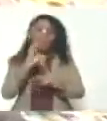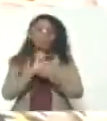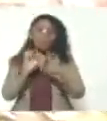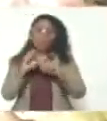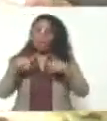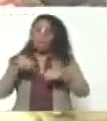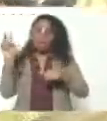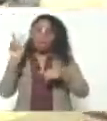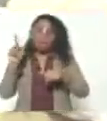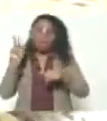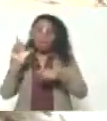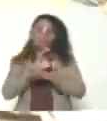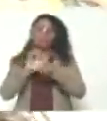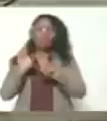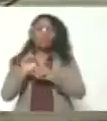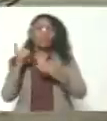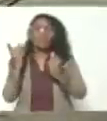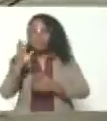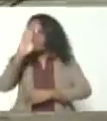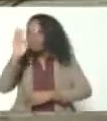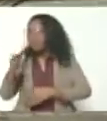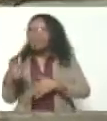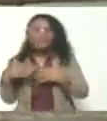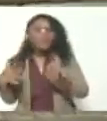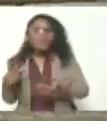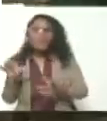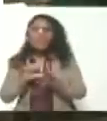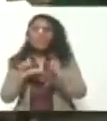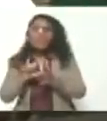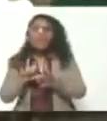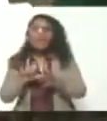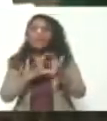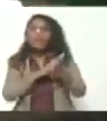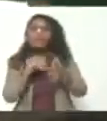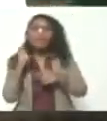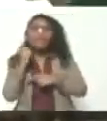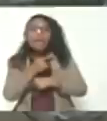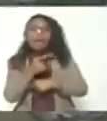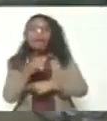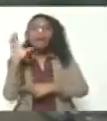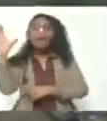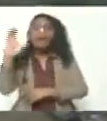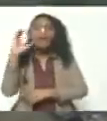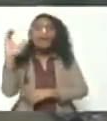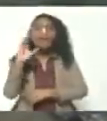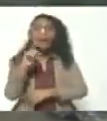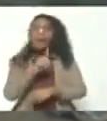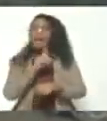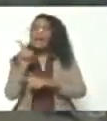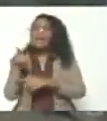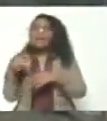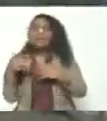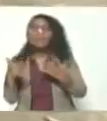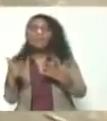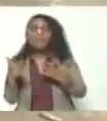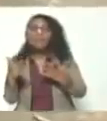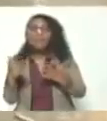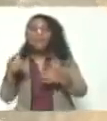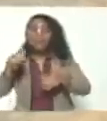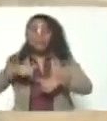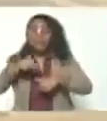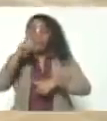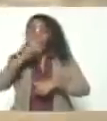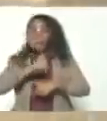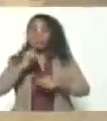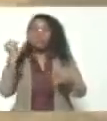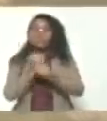una cultura que viene directamente desde Colombia. Ellos han, durante estos años,